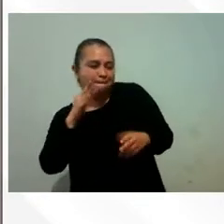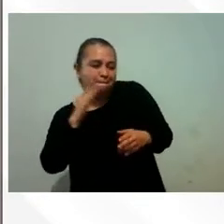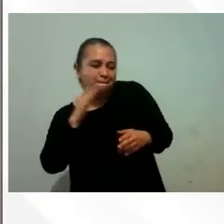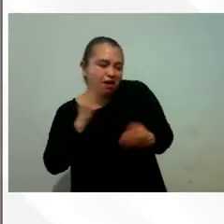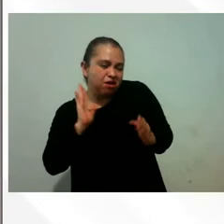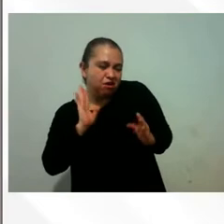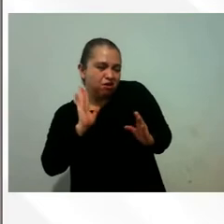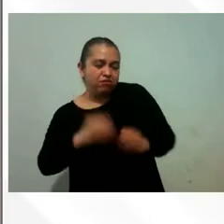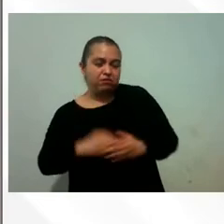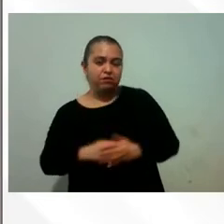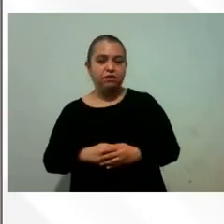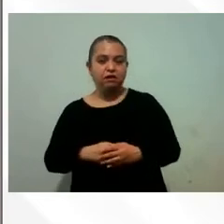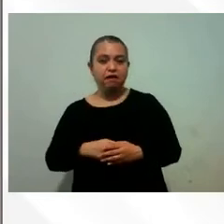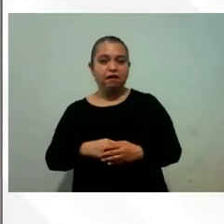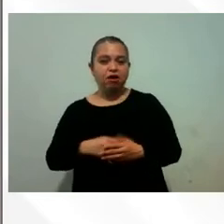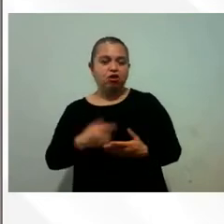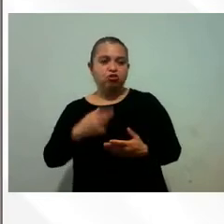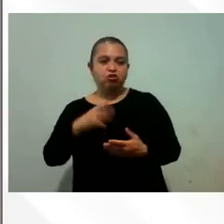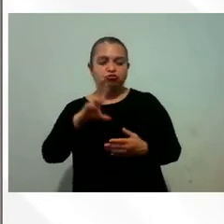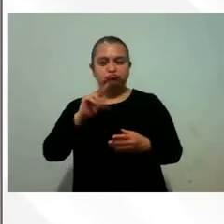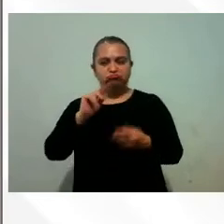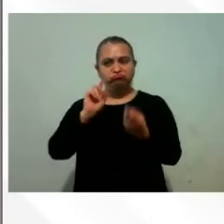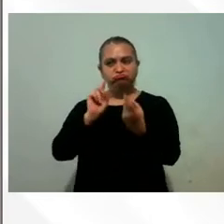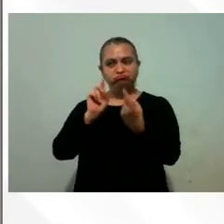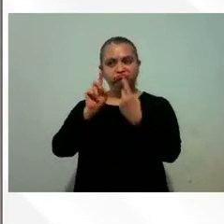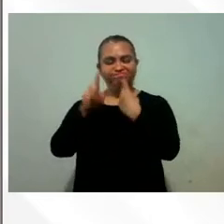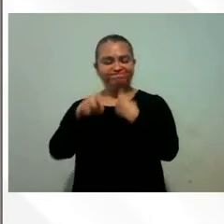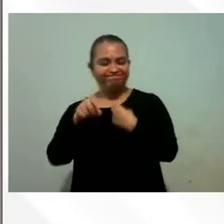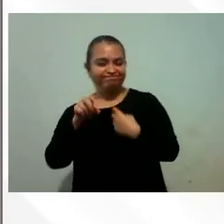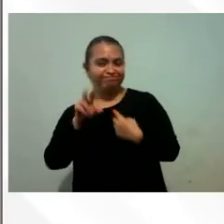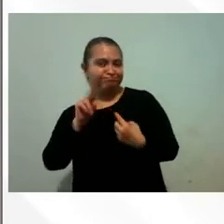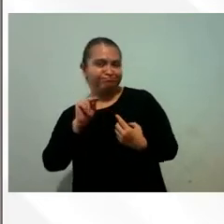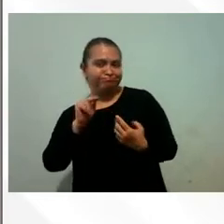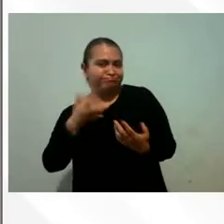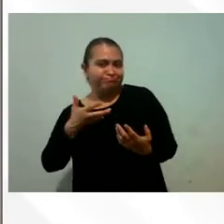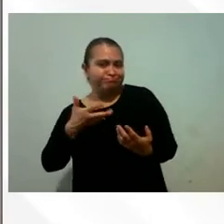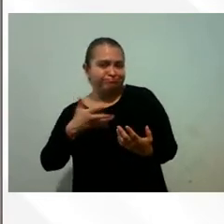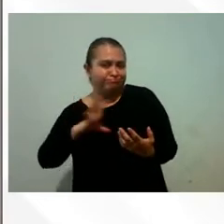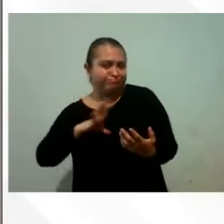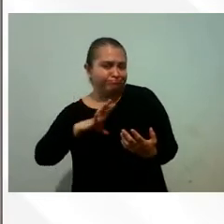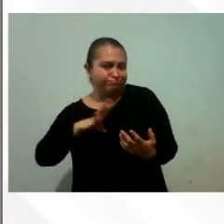La falta de empatía, el desinterés, la falta de motivación.